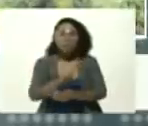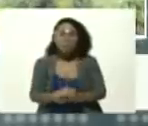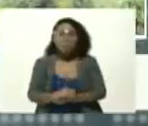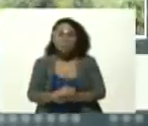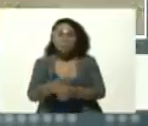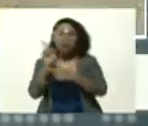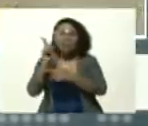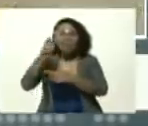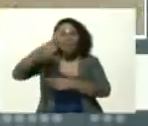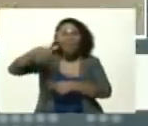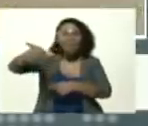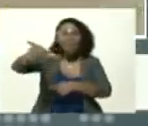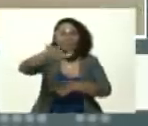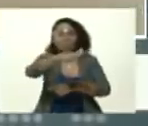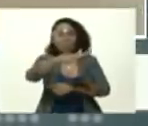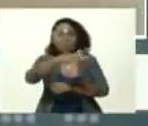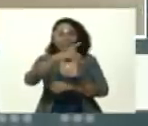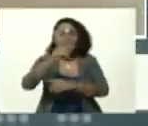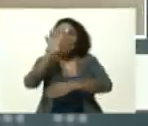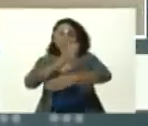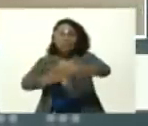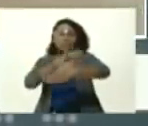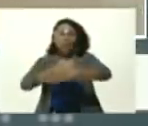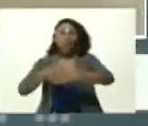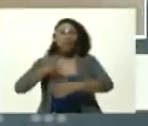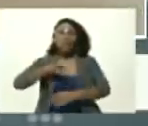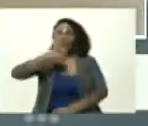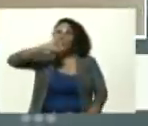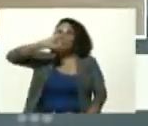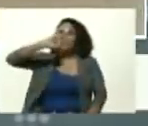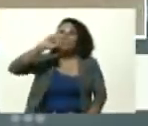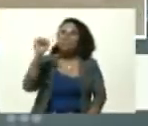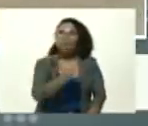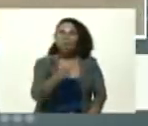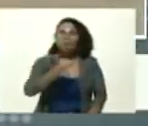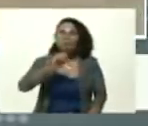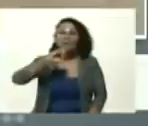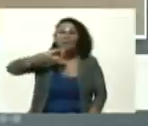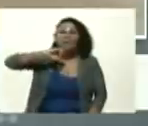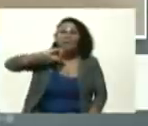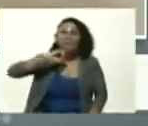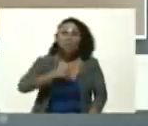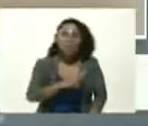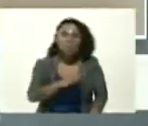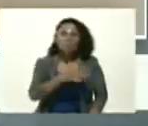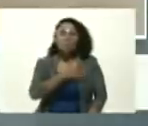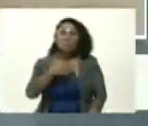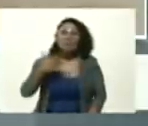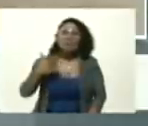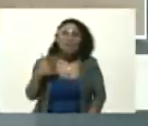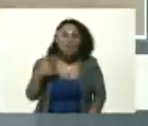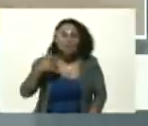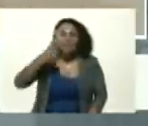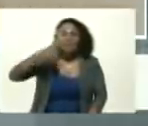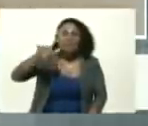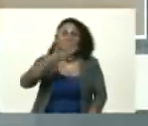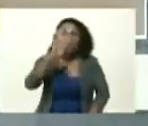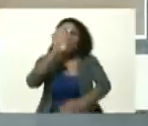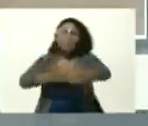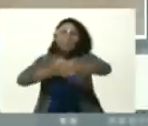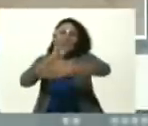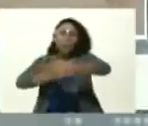ahí en la ciudad de Barcelona, nuestra amada, histórica y querida ciudad de